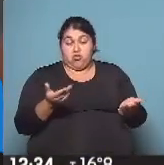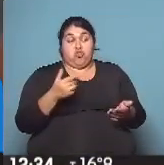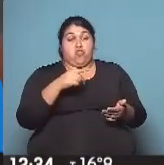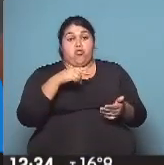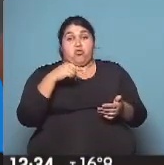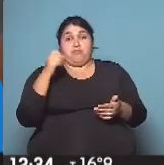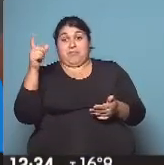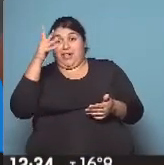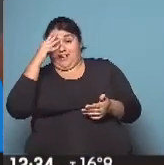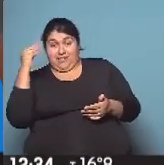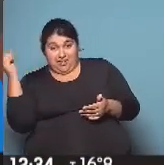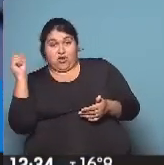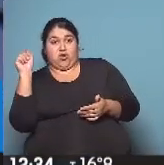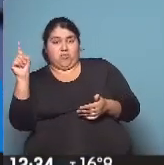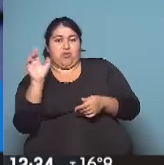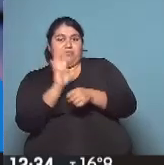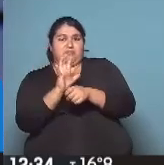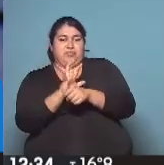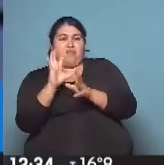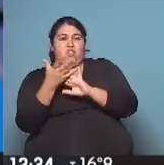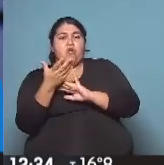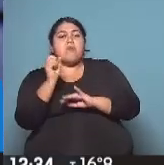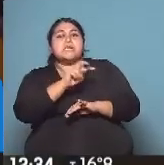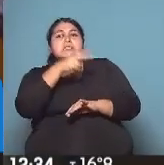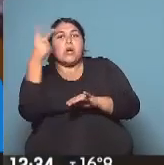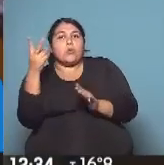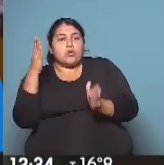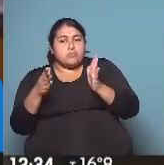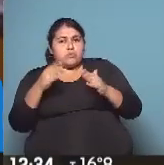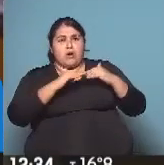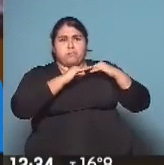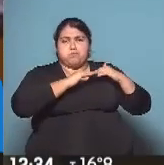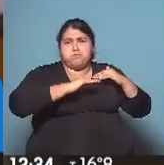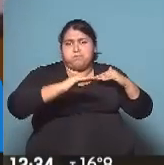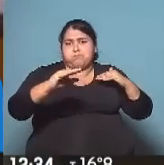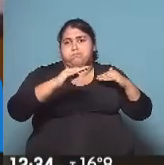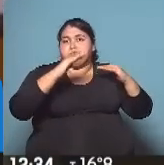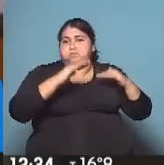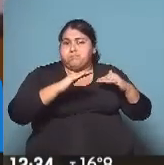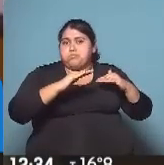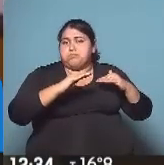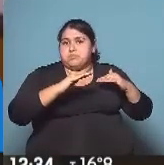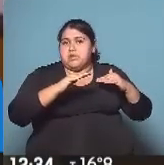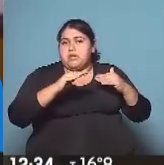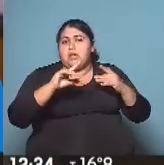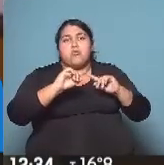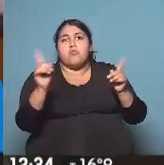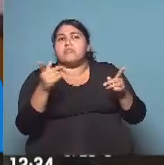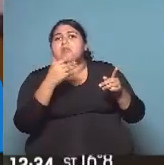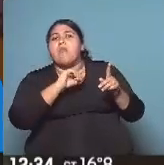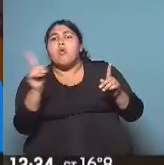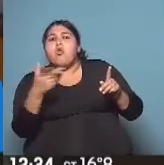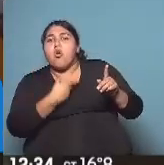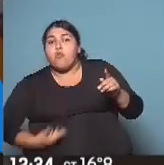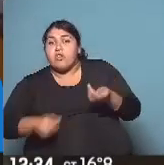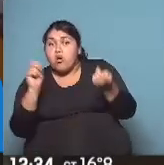de Cristina Fernández de Kirchner, esta economía entró en una fase de agotamiento y desde entonces no ha podido crecer, ni ujú, siquiera a pesar del cambio de gobierno. En